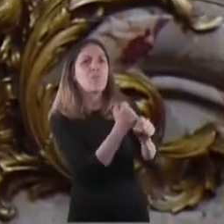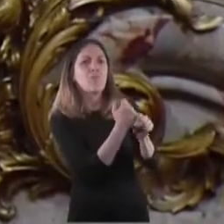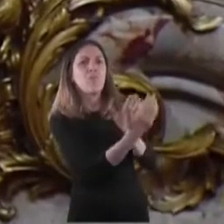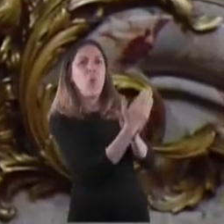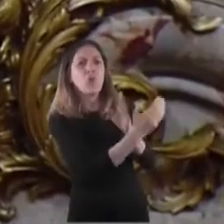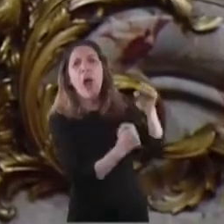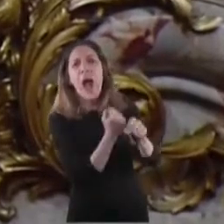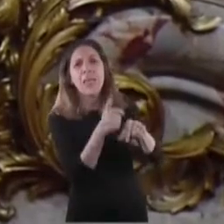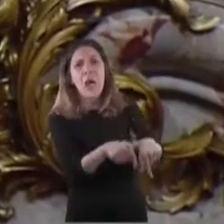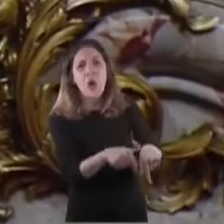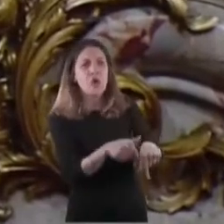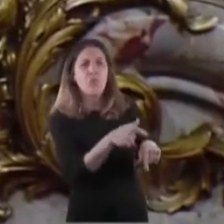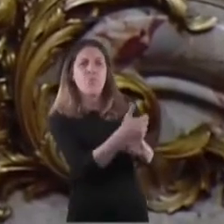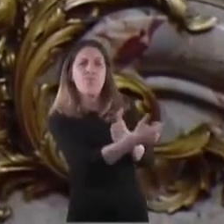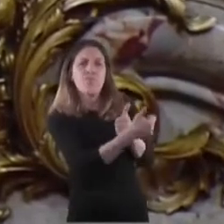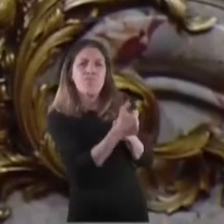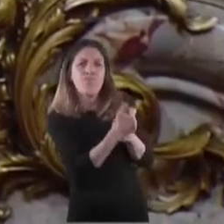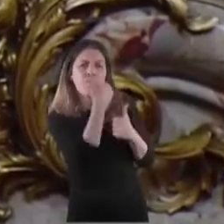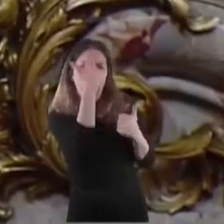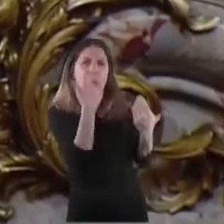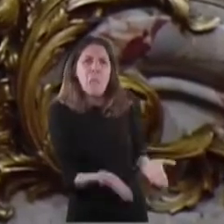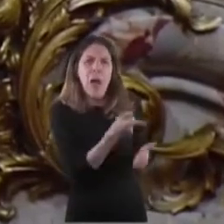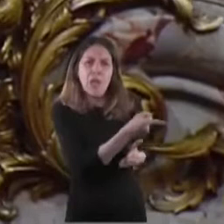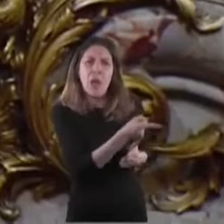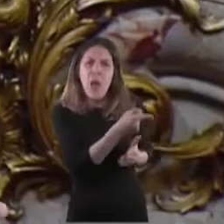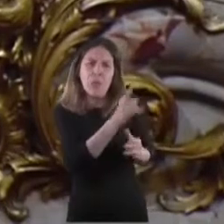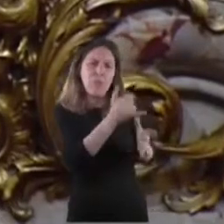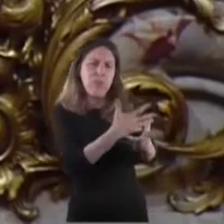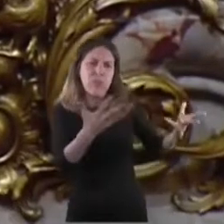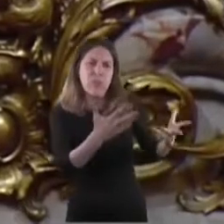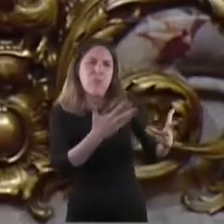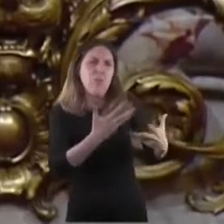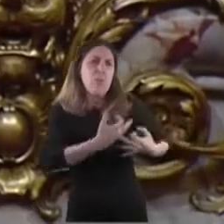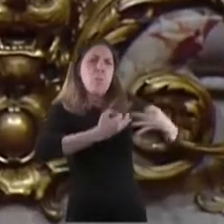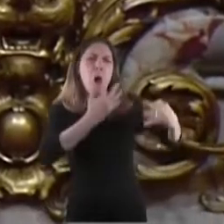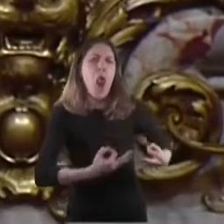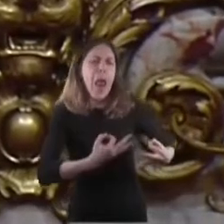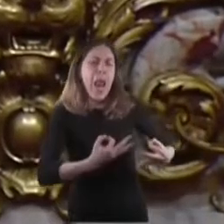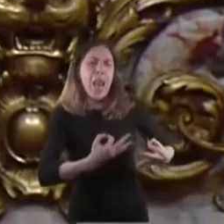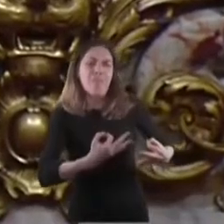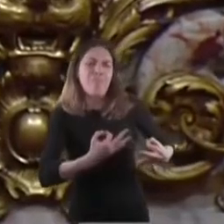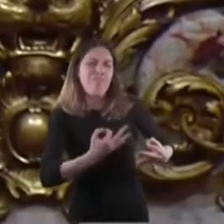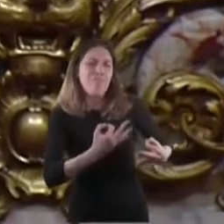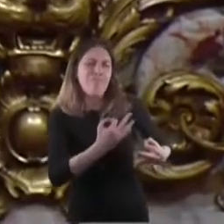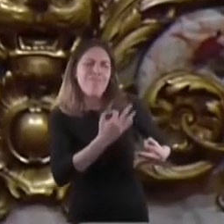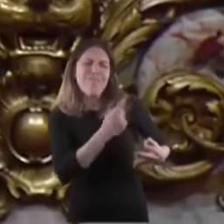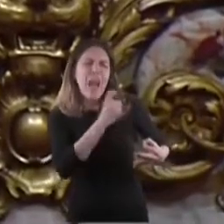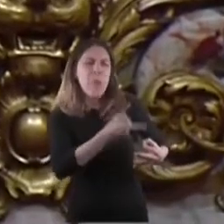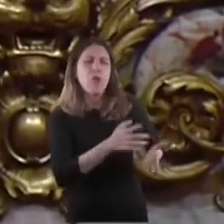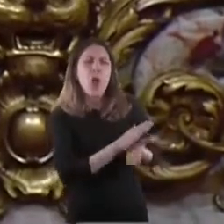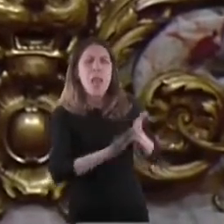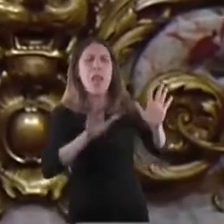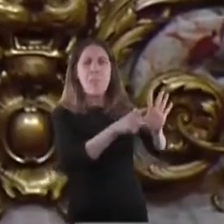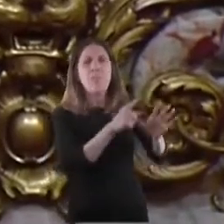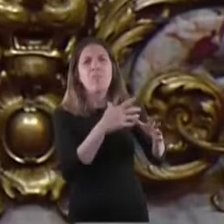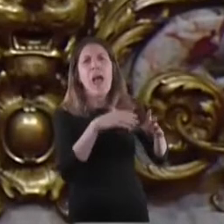lealmente, un hombre de una enorme capacidad y de una moral intachable, que me precia con su amistad.